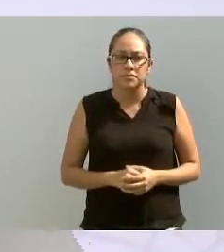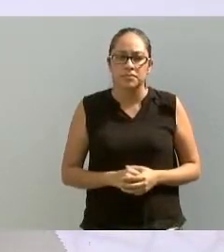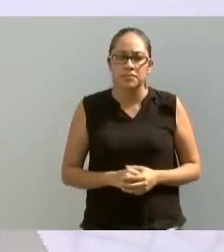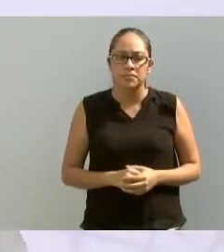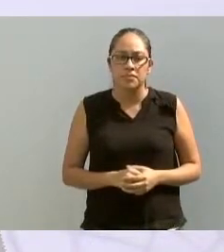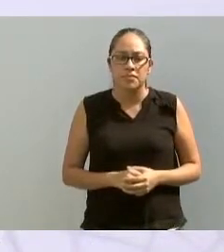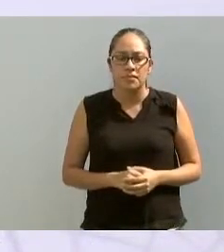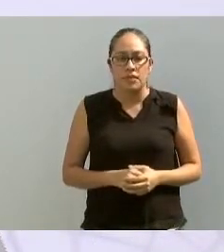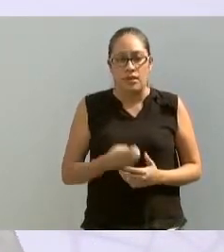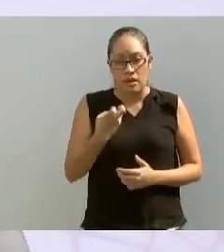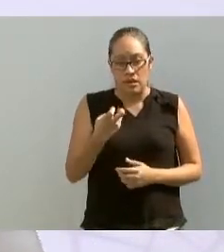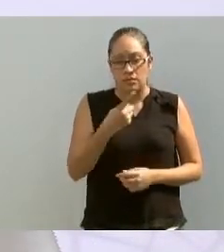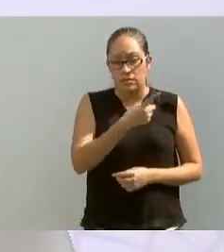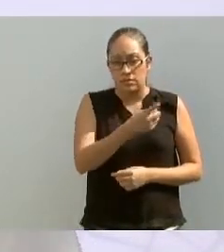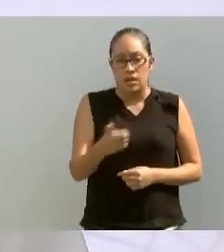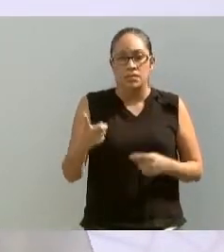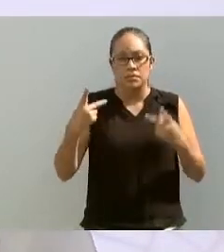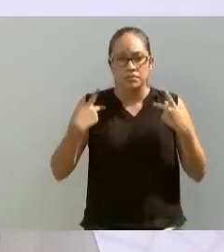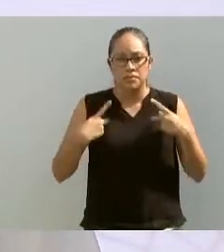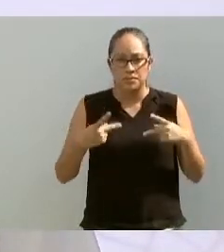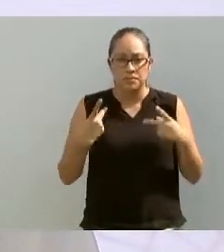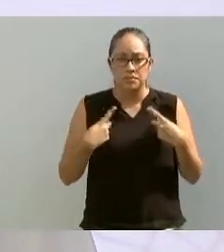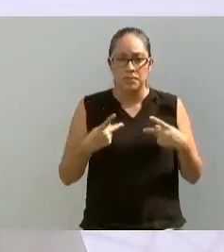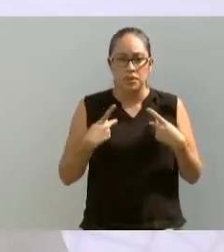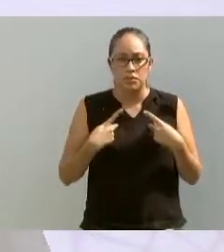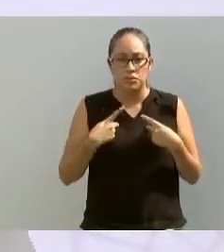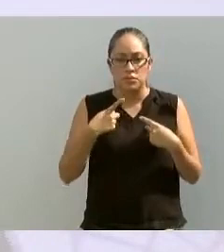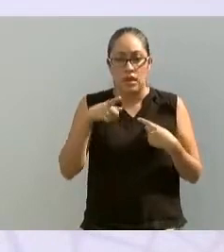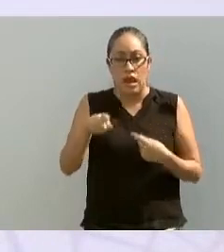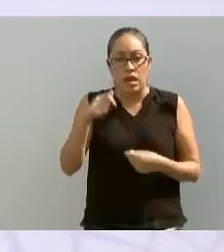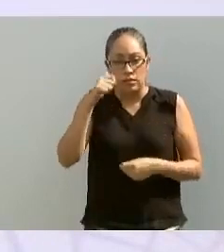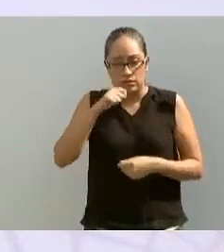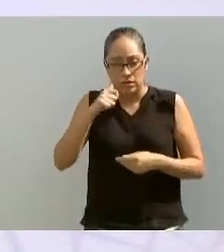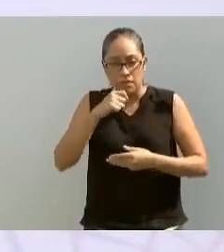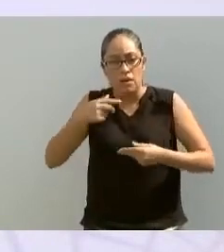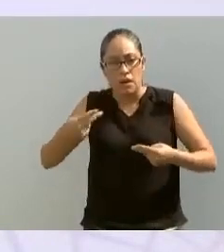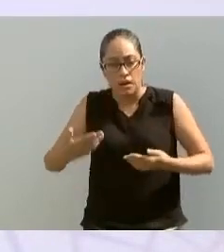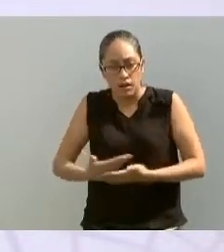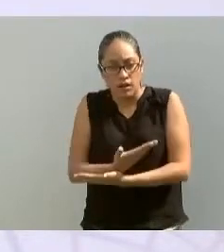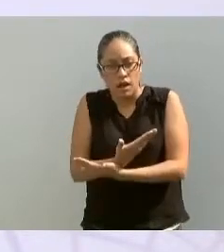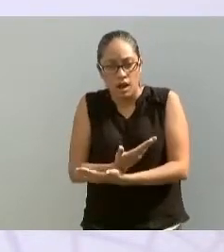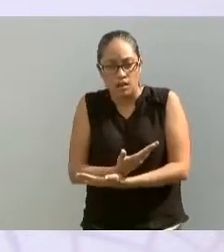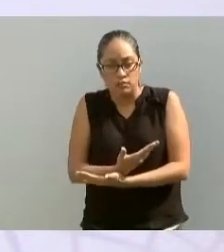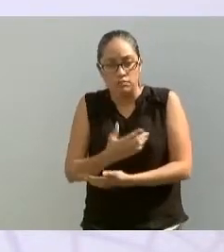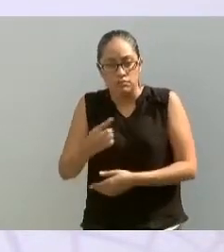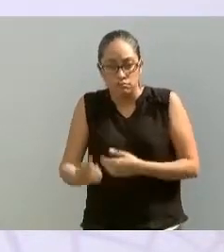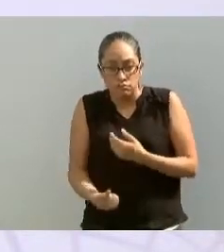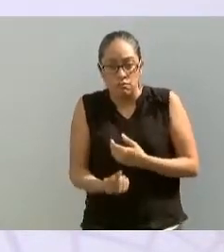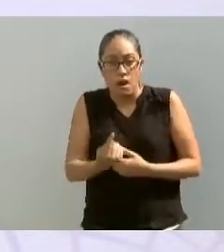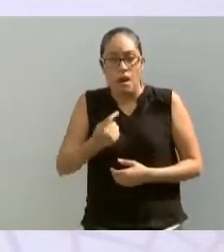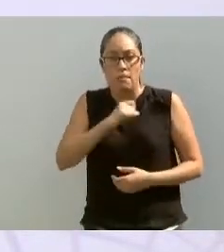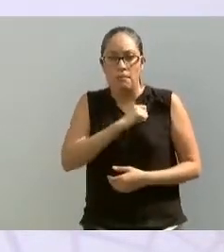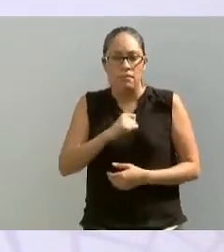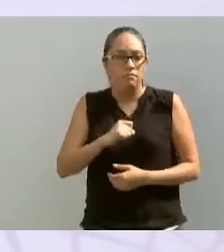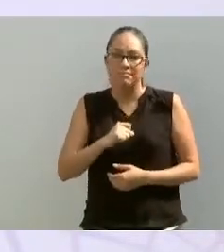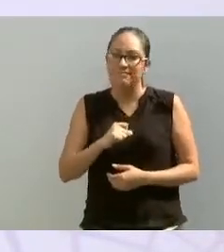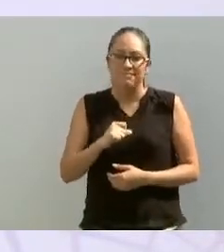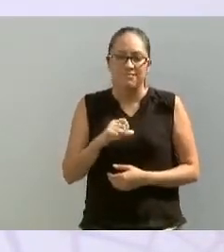no somos malos por naturaleza, no nacimos